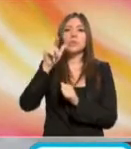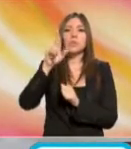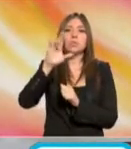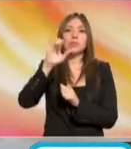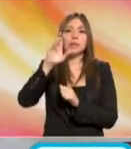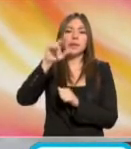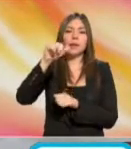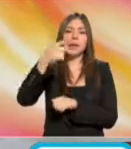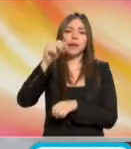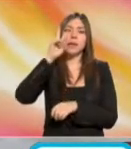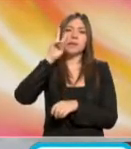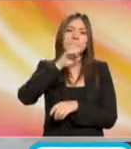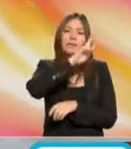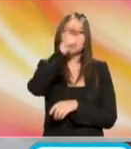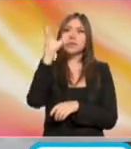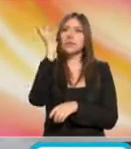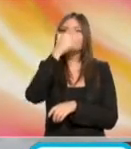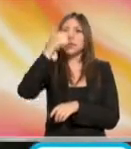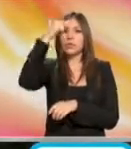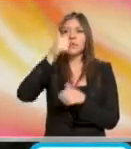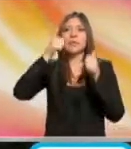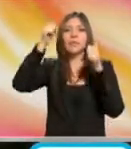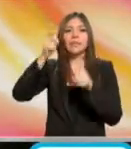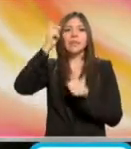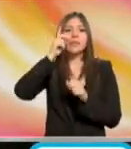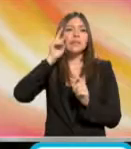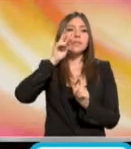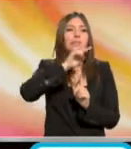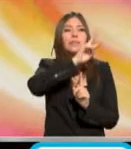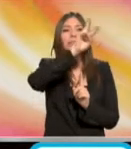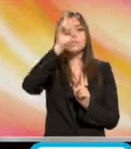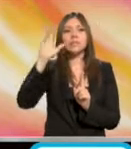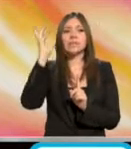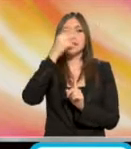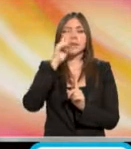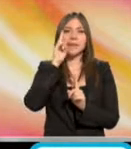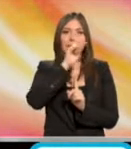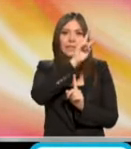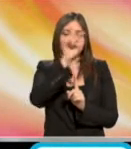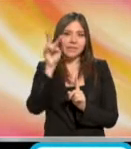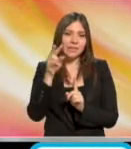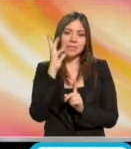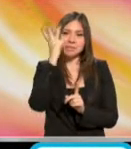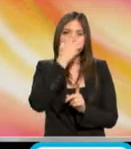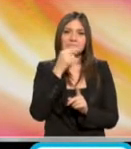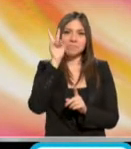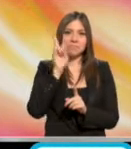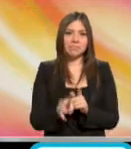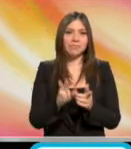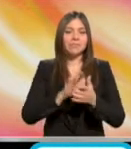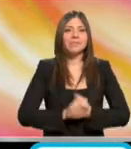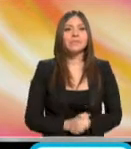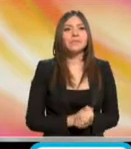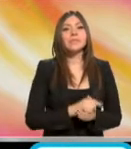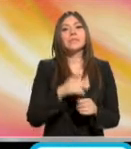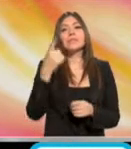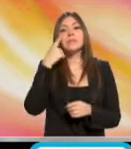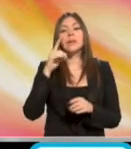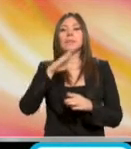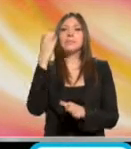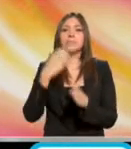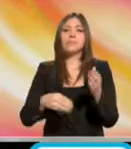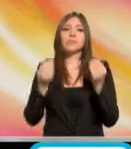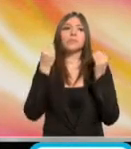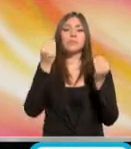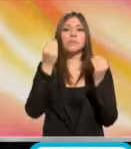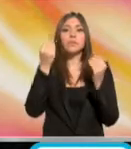precioso ir en la noche, obviamente ahí sí hay que quedarse a dormir para verlas, porque en el día, pues míralo ahí, lo tenemos Claro. en pantalla, mira, Mira qué qué bonito bonito. se ve. Qué bonito. Y para concluir, pues